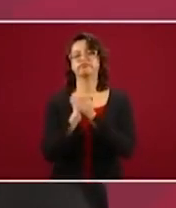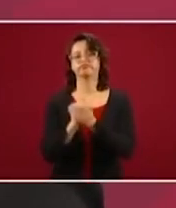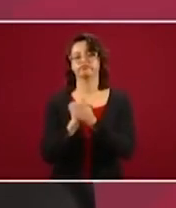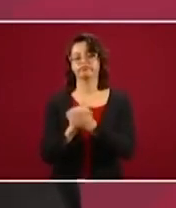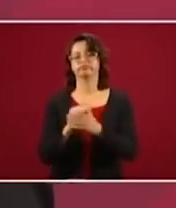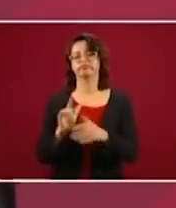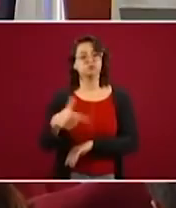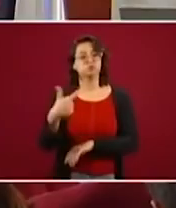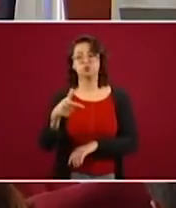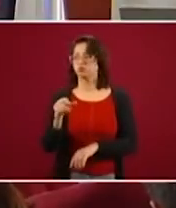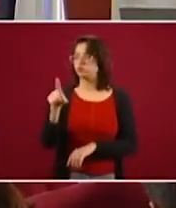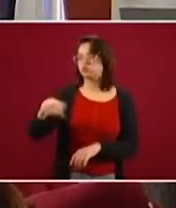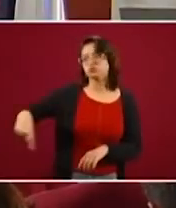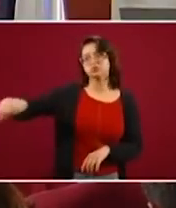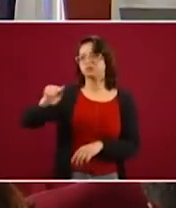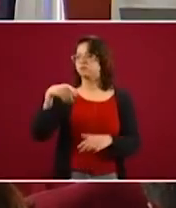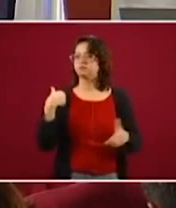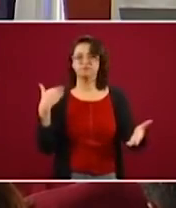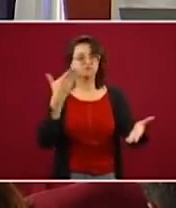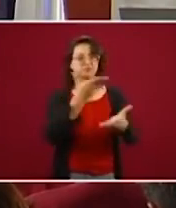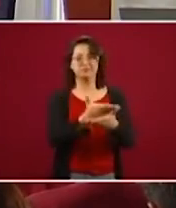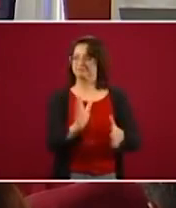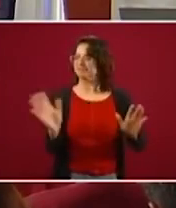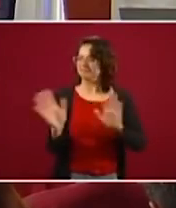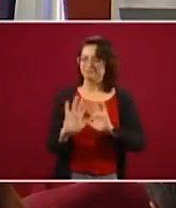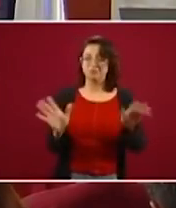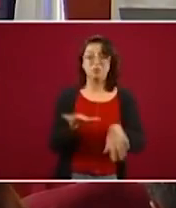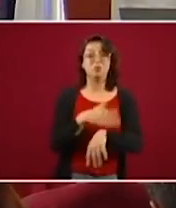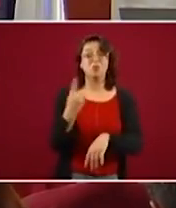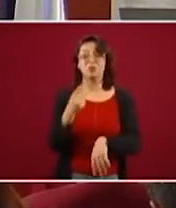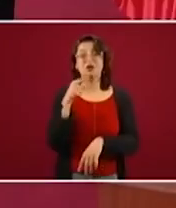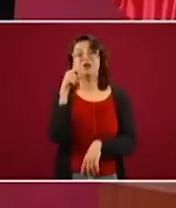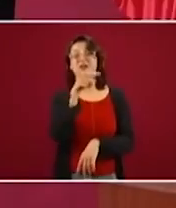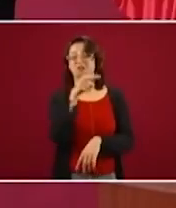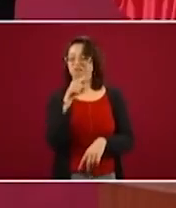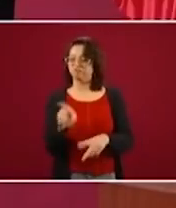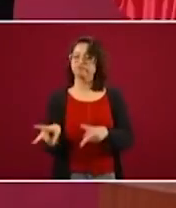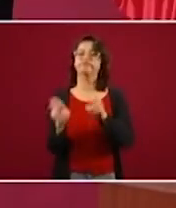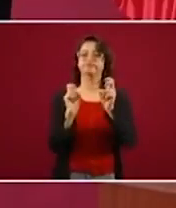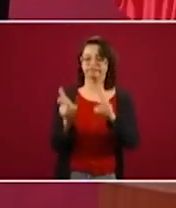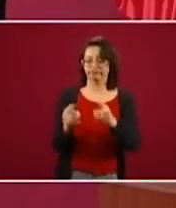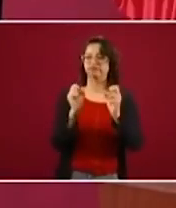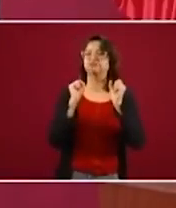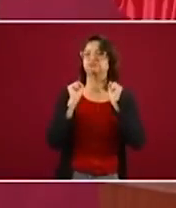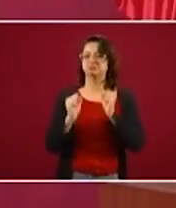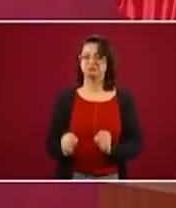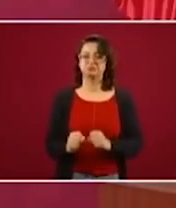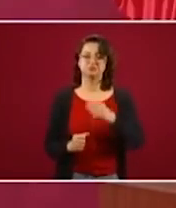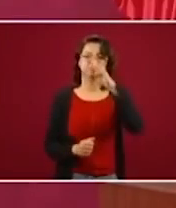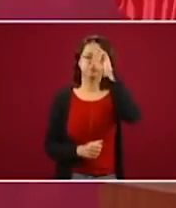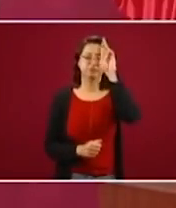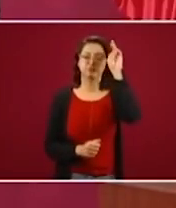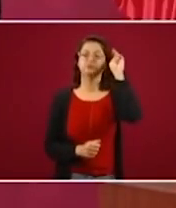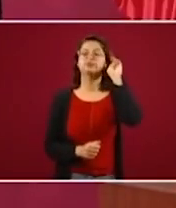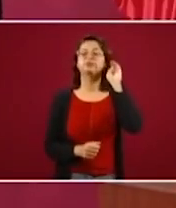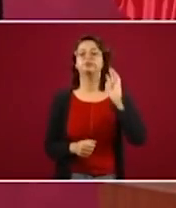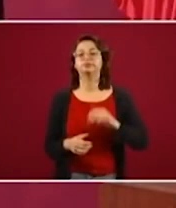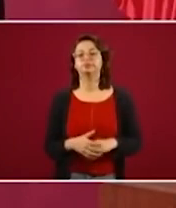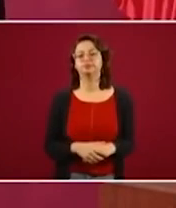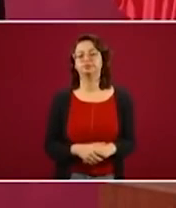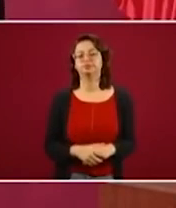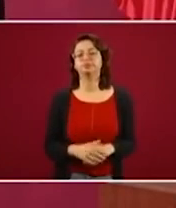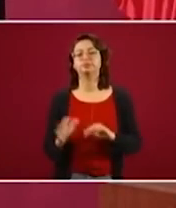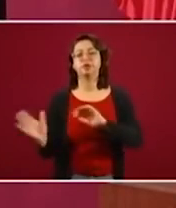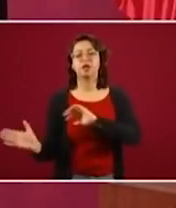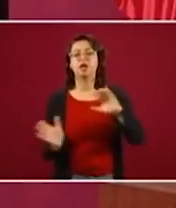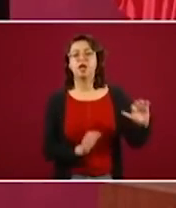avión presidencial. Finalmente, el titular de la Procuraduría Federal del Consumidor, Ricardo Sheffield, presentó el